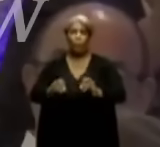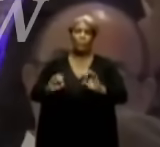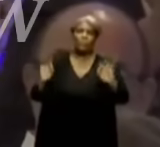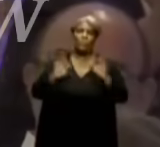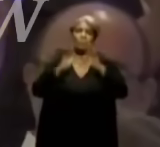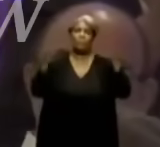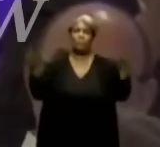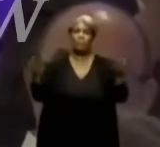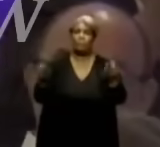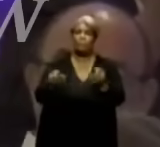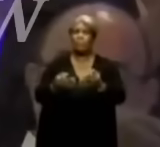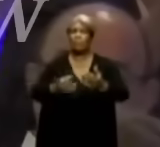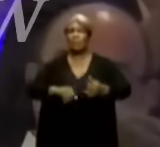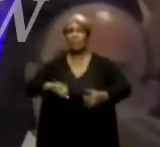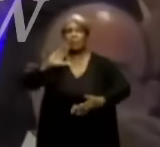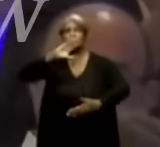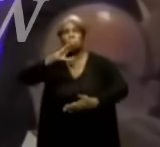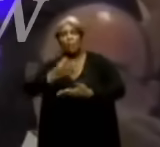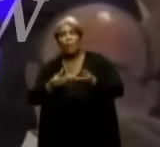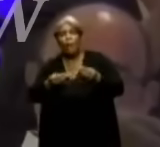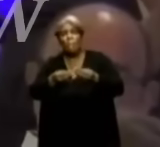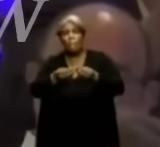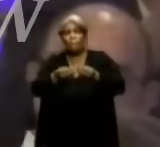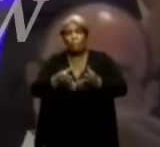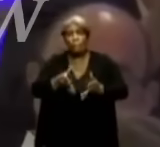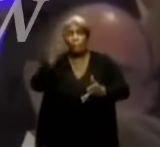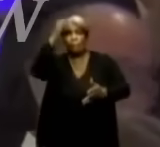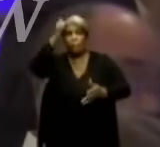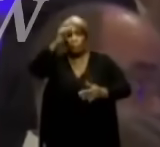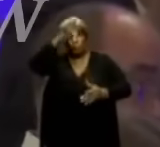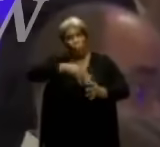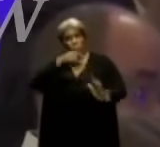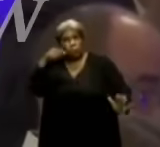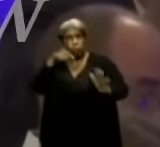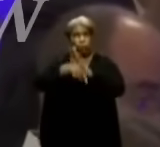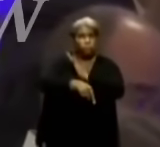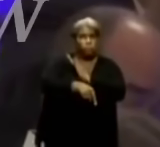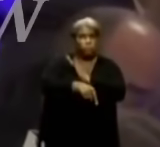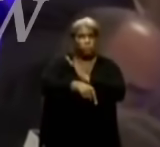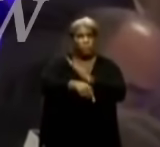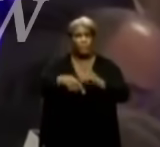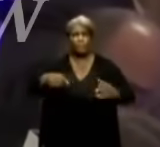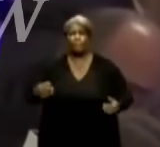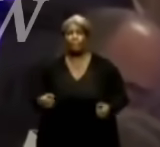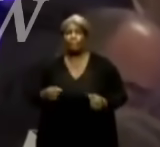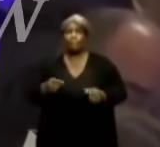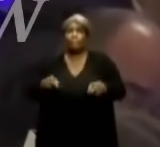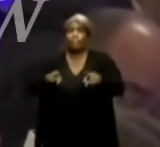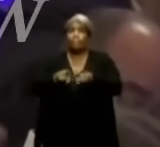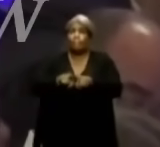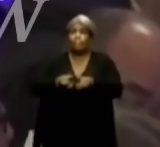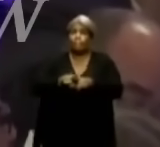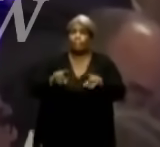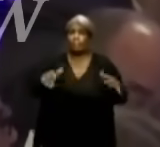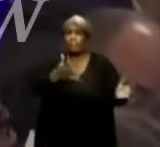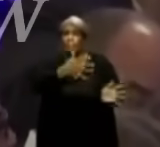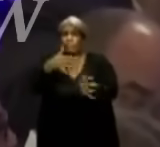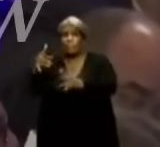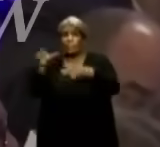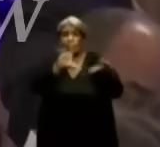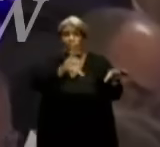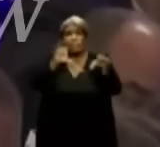un feminicidio? ¿Qué tiene la brisita navideña para esos hogares que